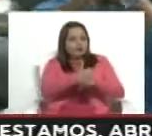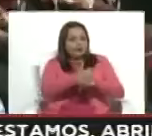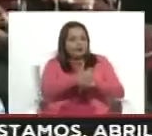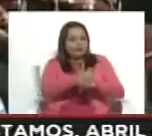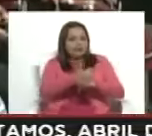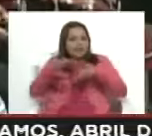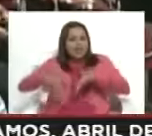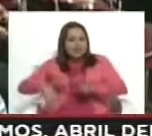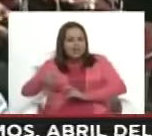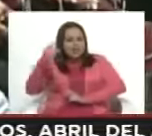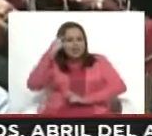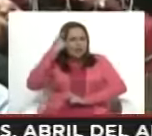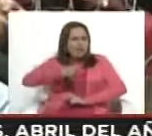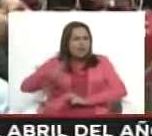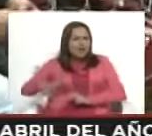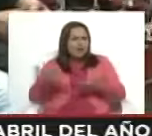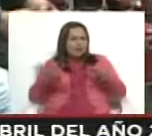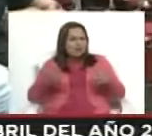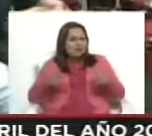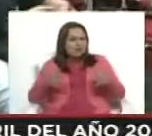Nacieron el día de los cobardes, nacieron.